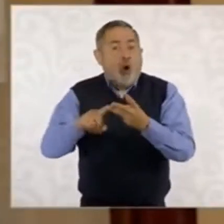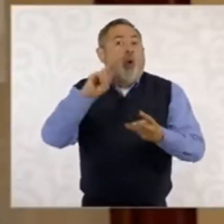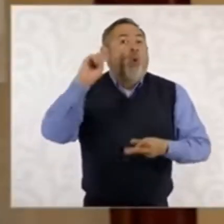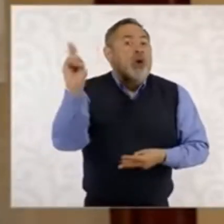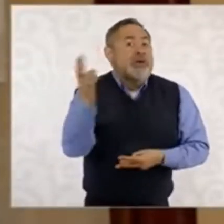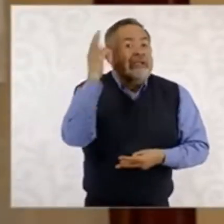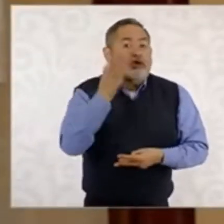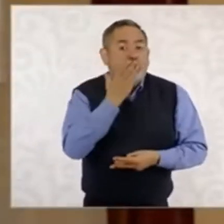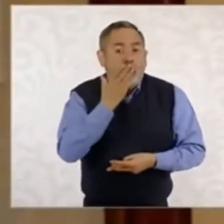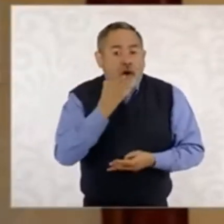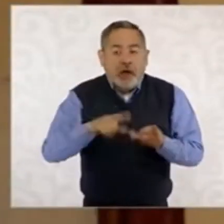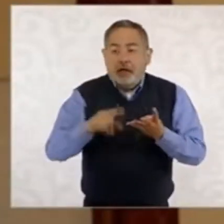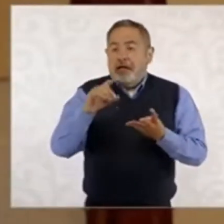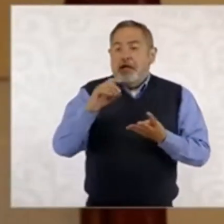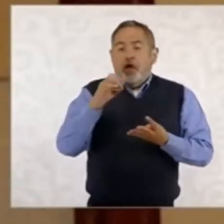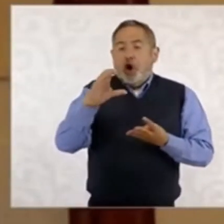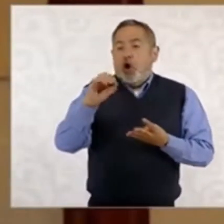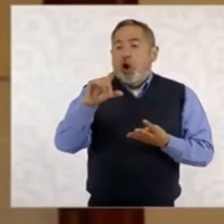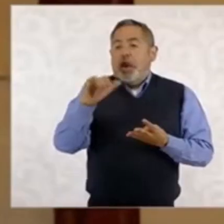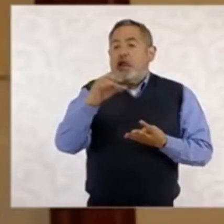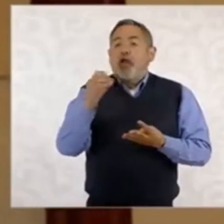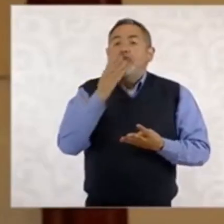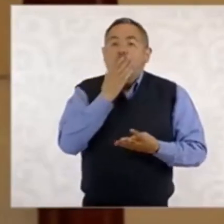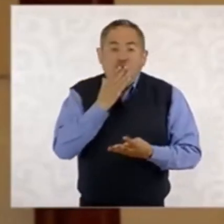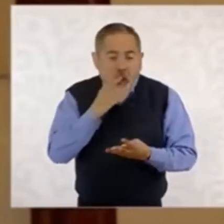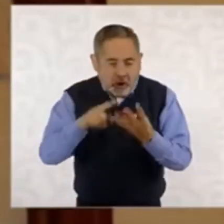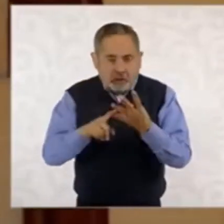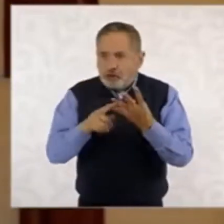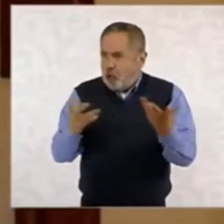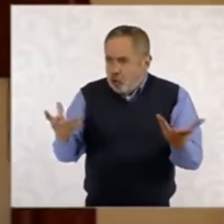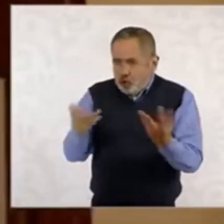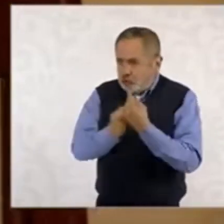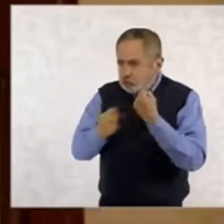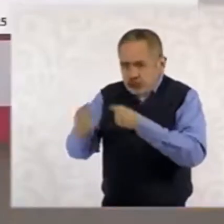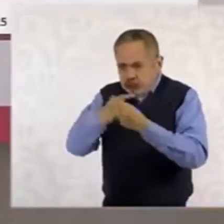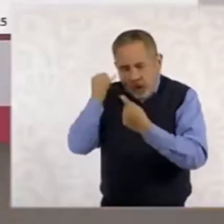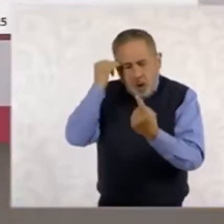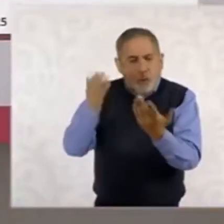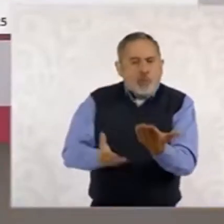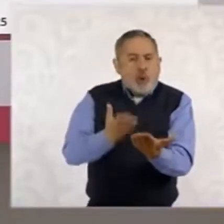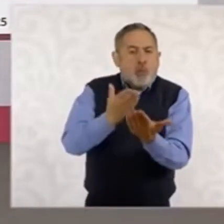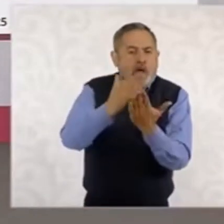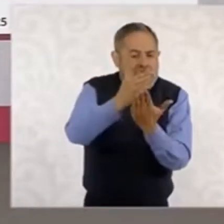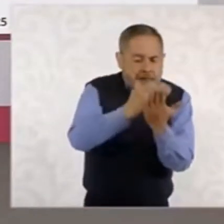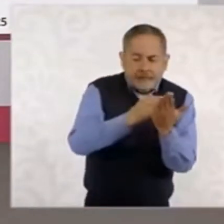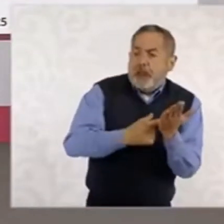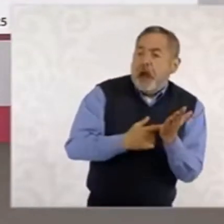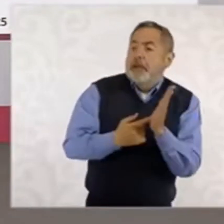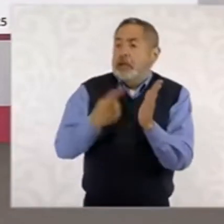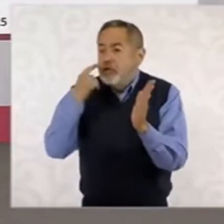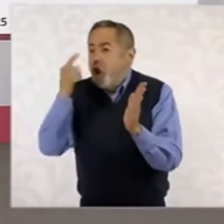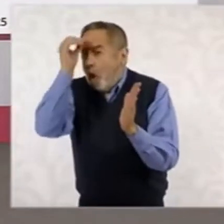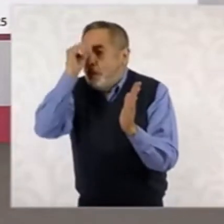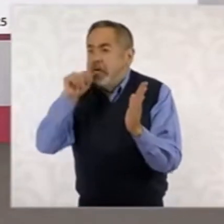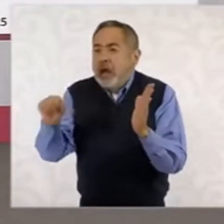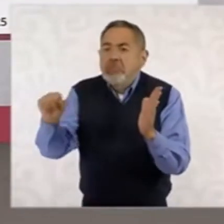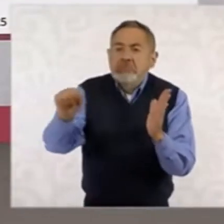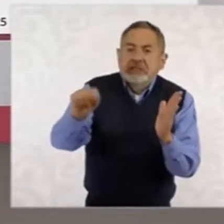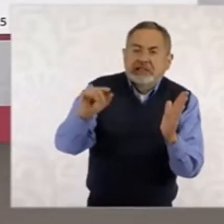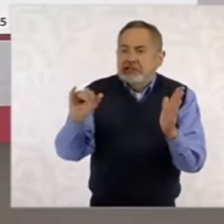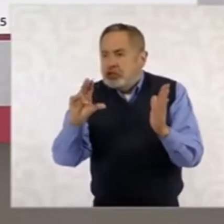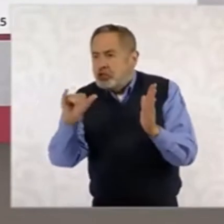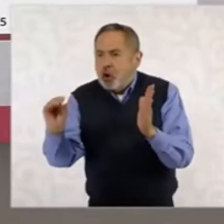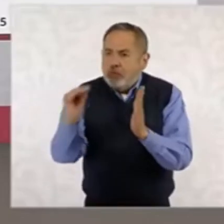el Colegio de Sonora, construimos una propuesta integral, se presentó a las comunidades, a los comités el 20 de mayo,